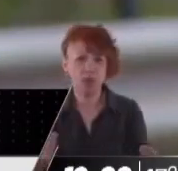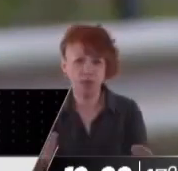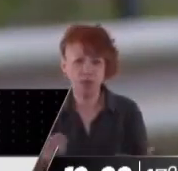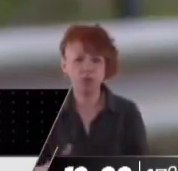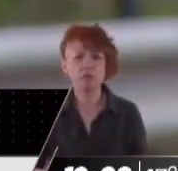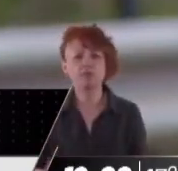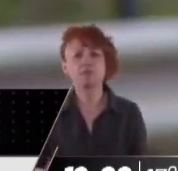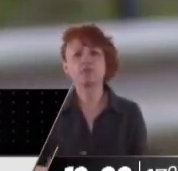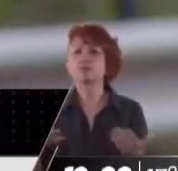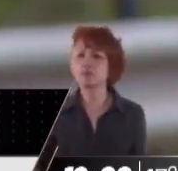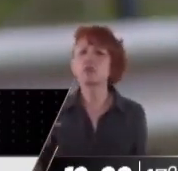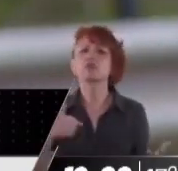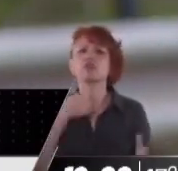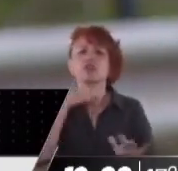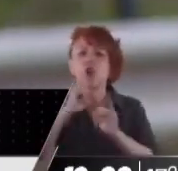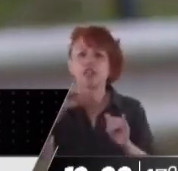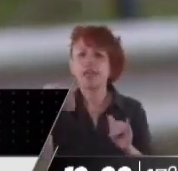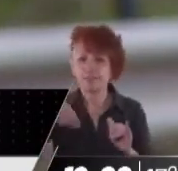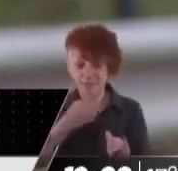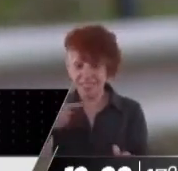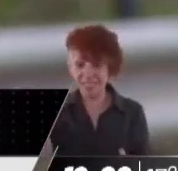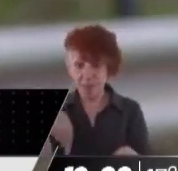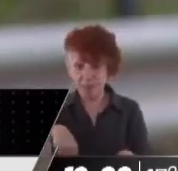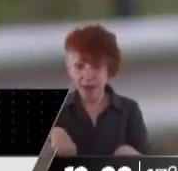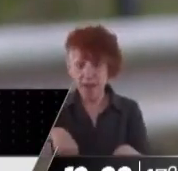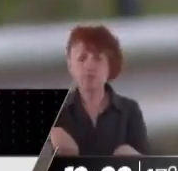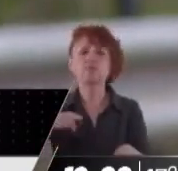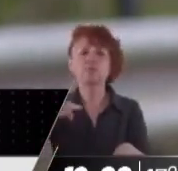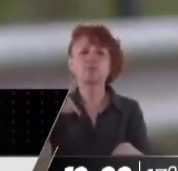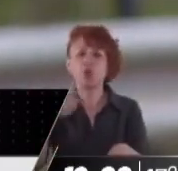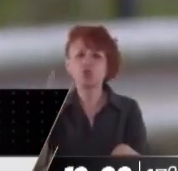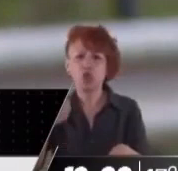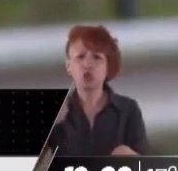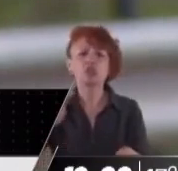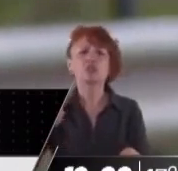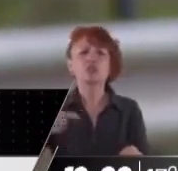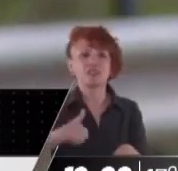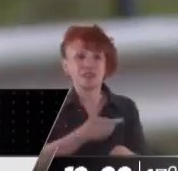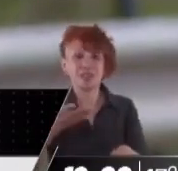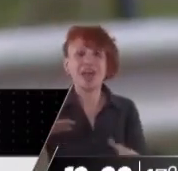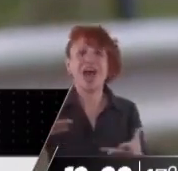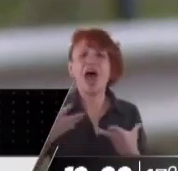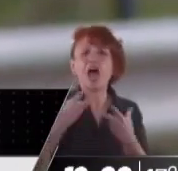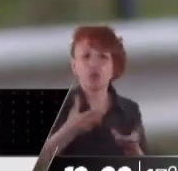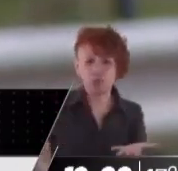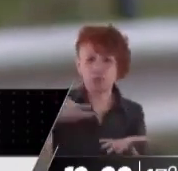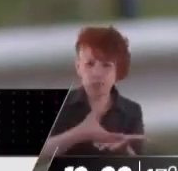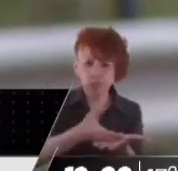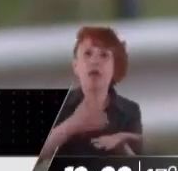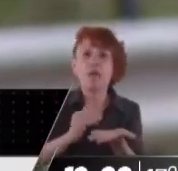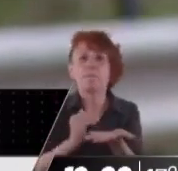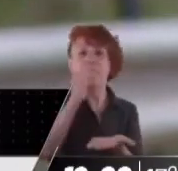por ellos. Yo quiero contarles que en el transcurso de esta semana vamos a reforzar la ayuda social para aquellos más